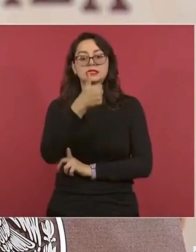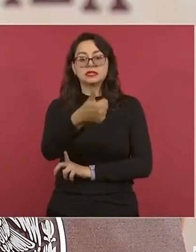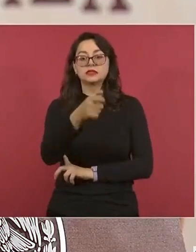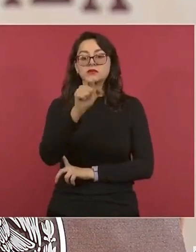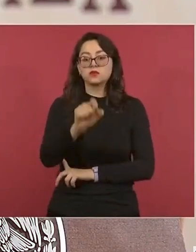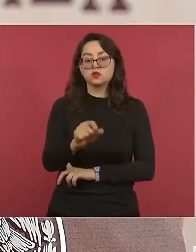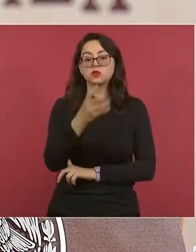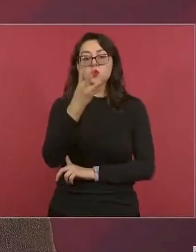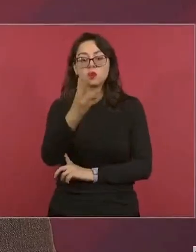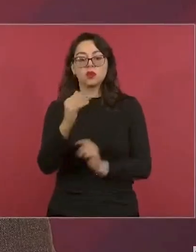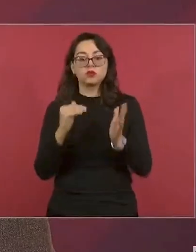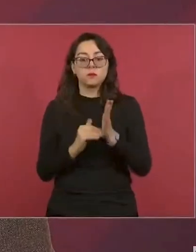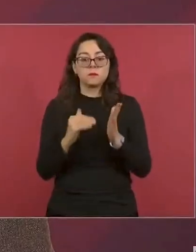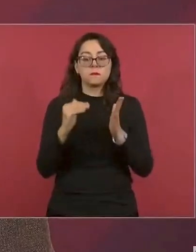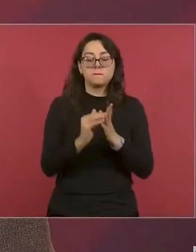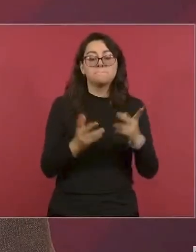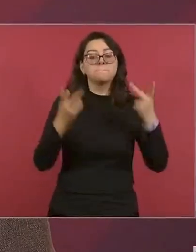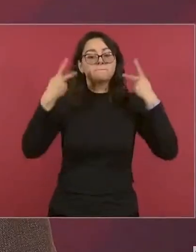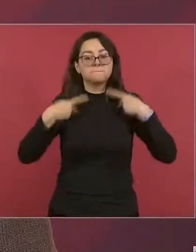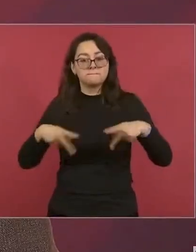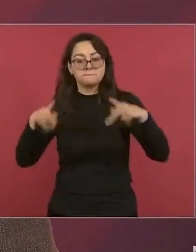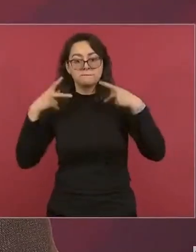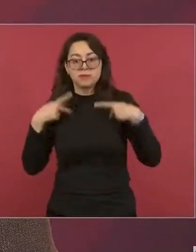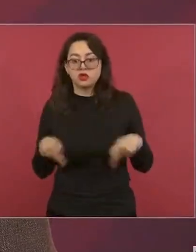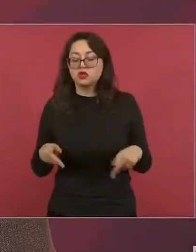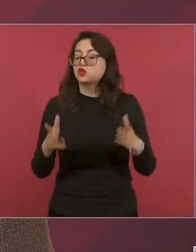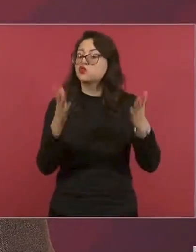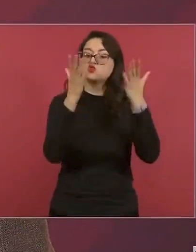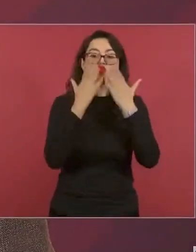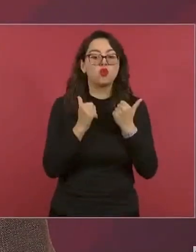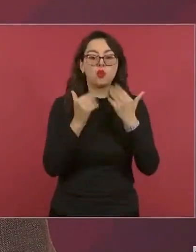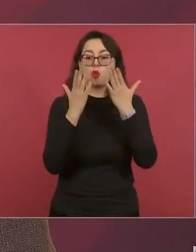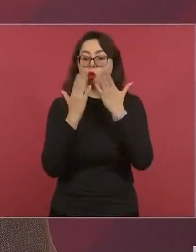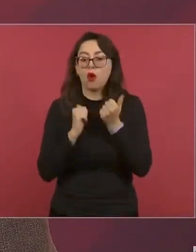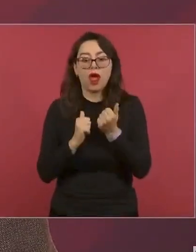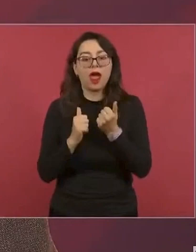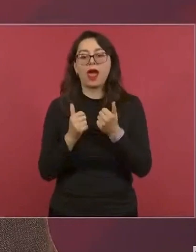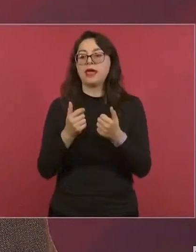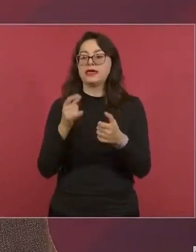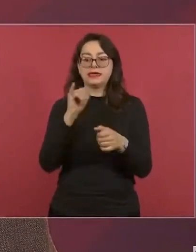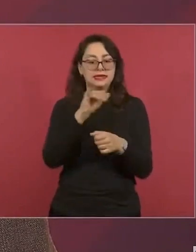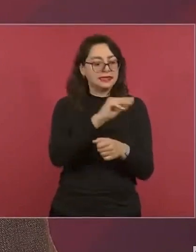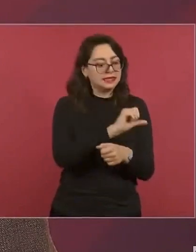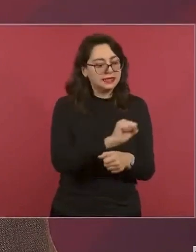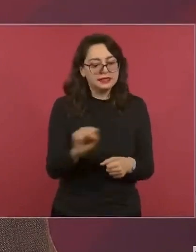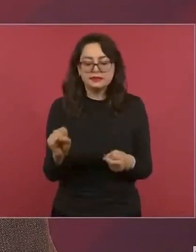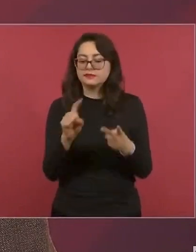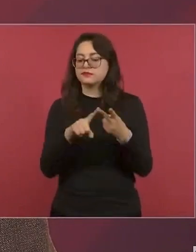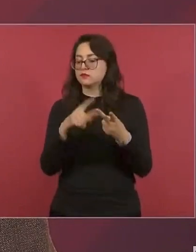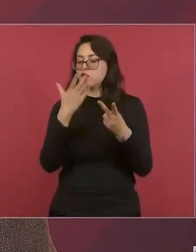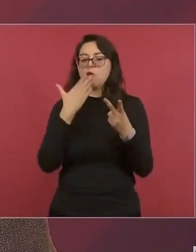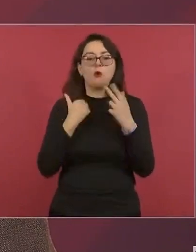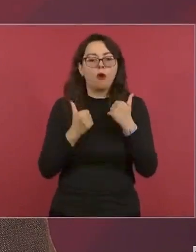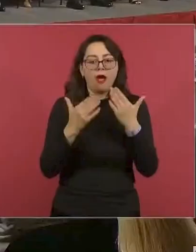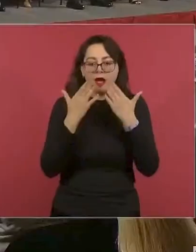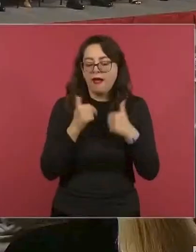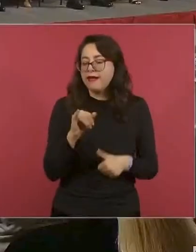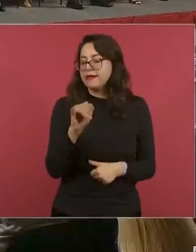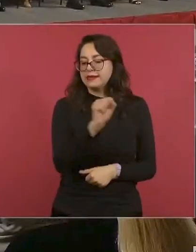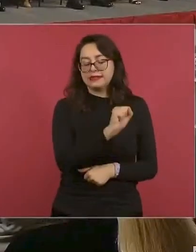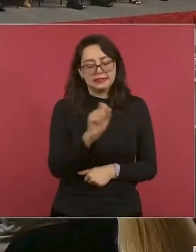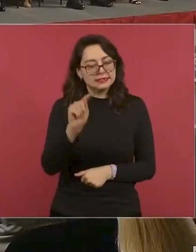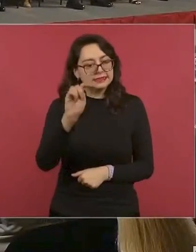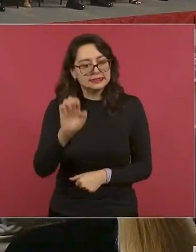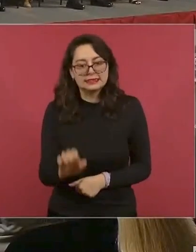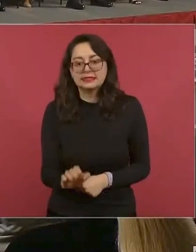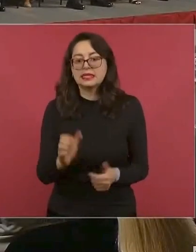millones de personas sin seguridad social el el Instituto Mexicano del Seguro